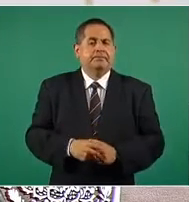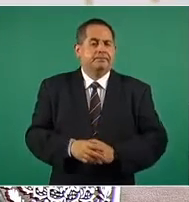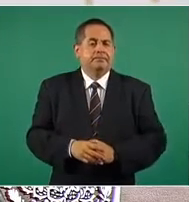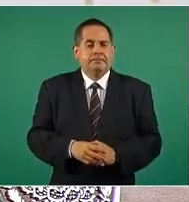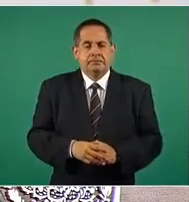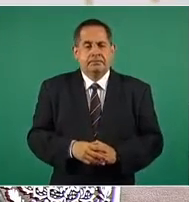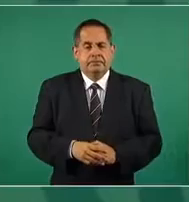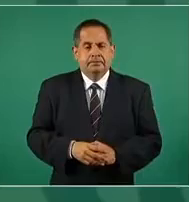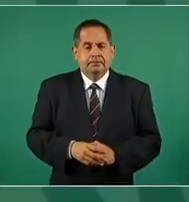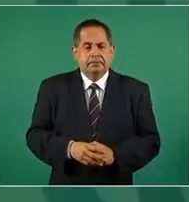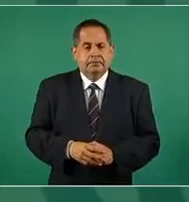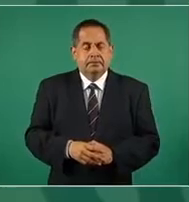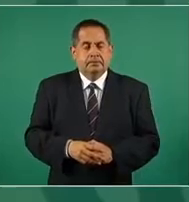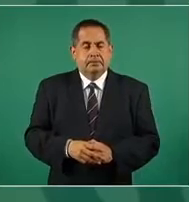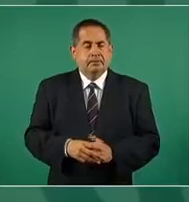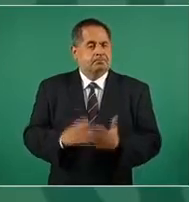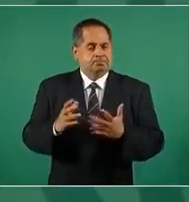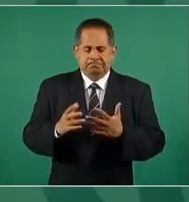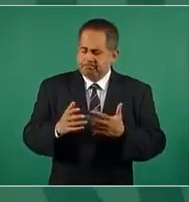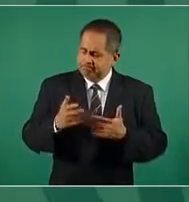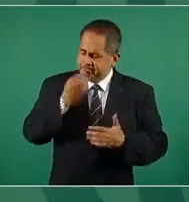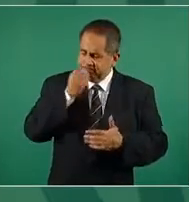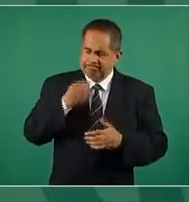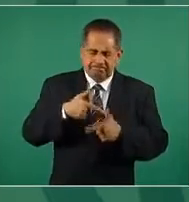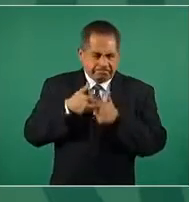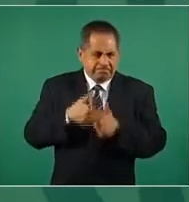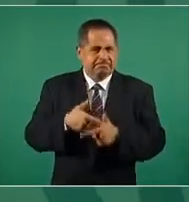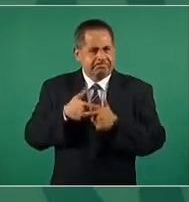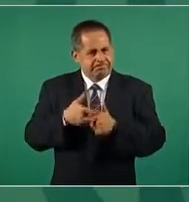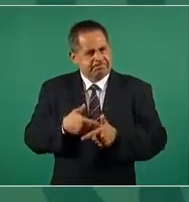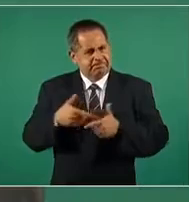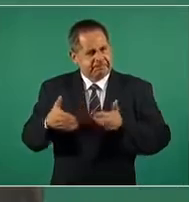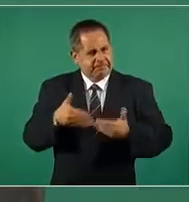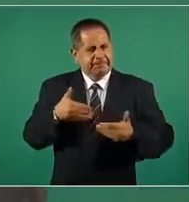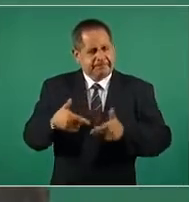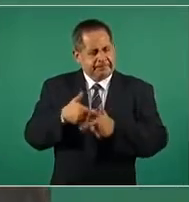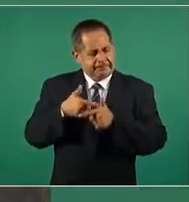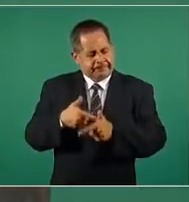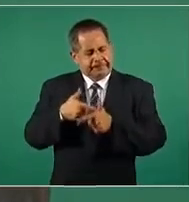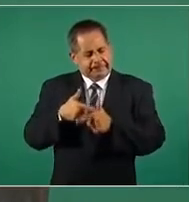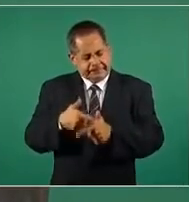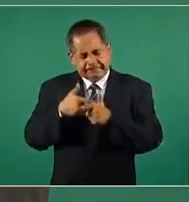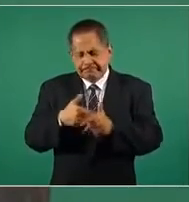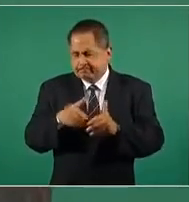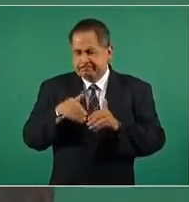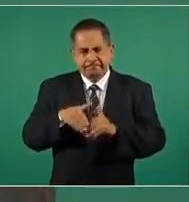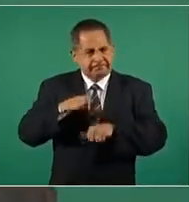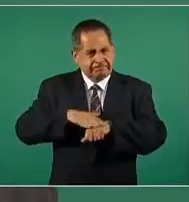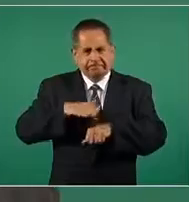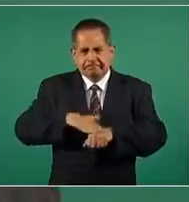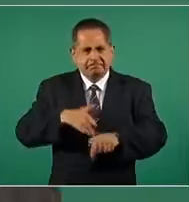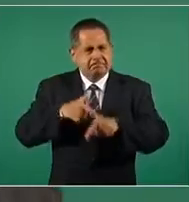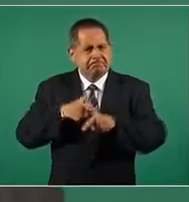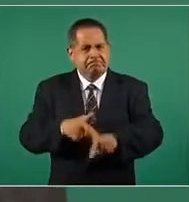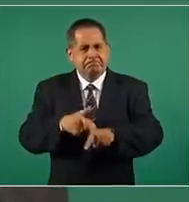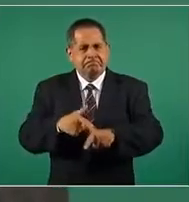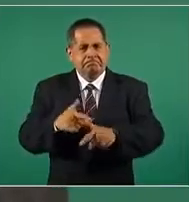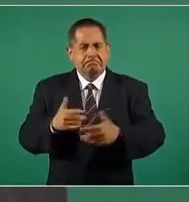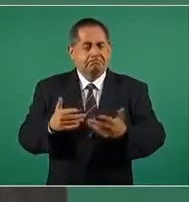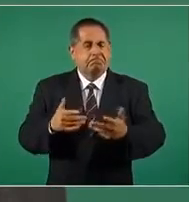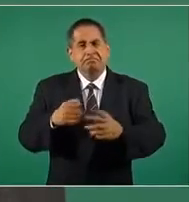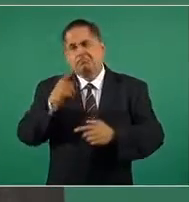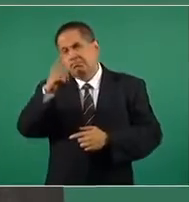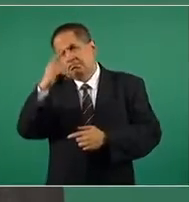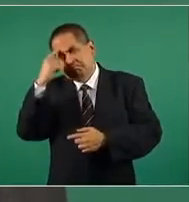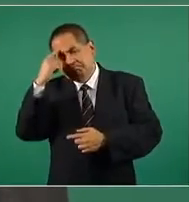o caminar hacia el